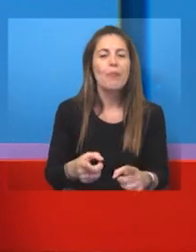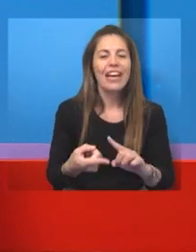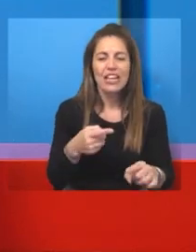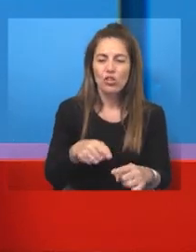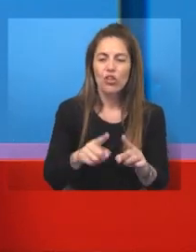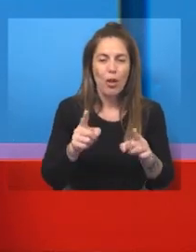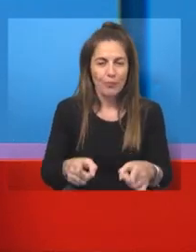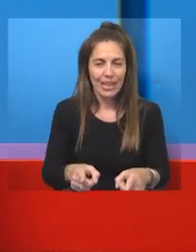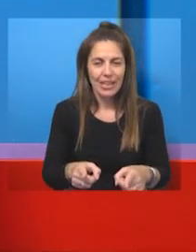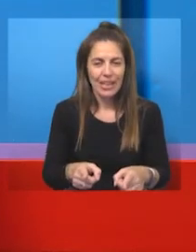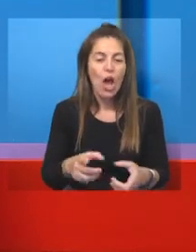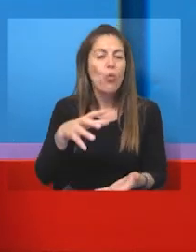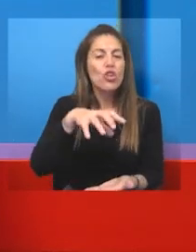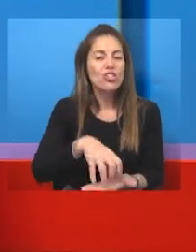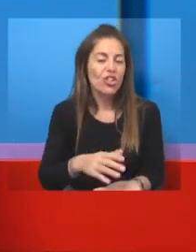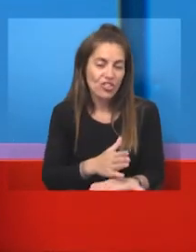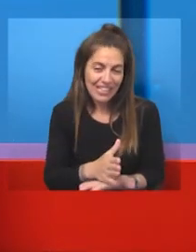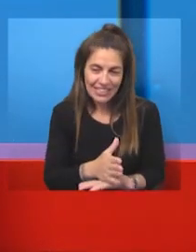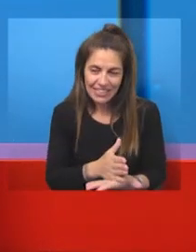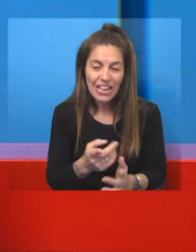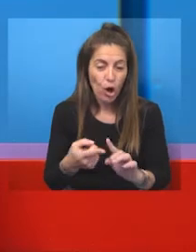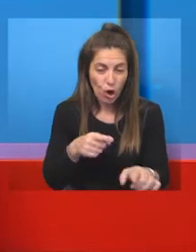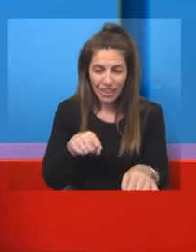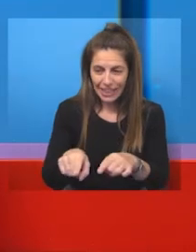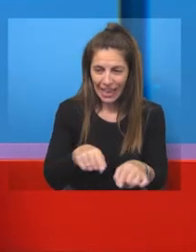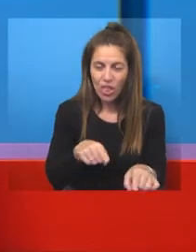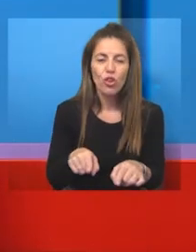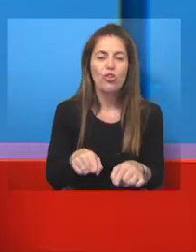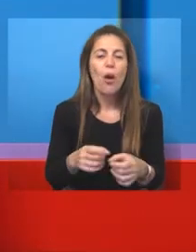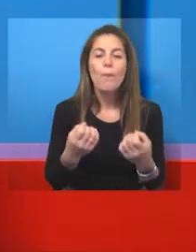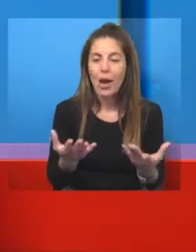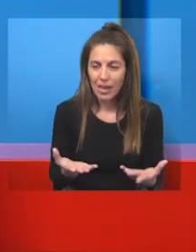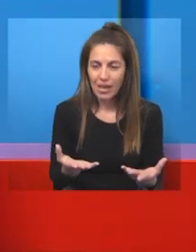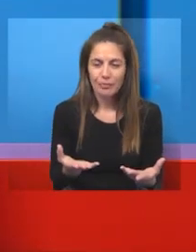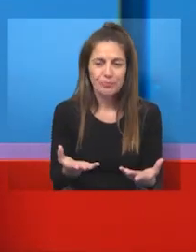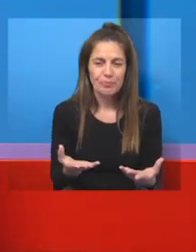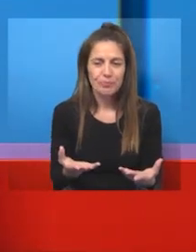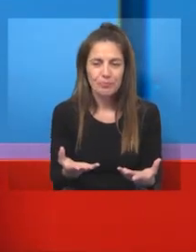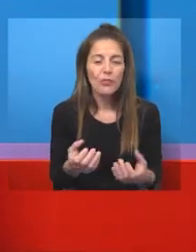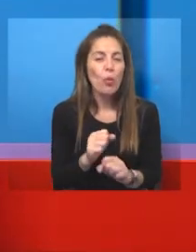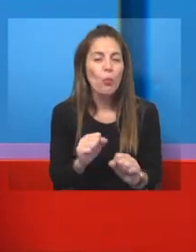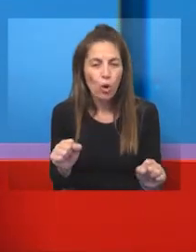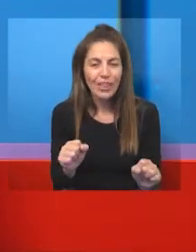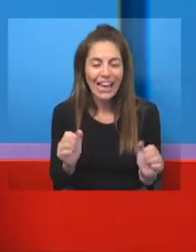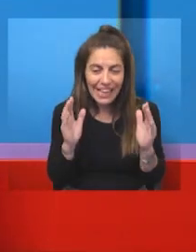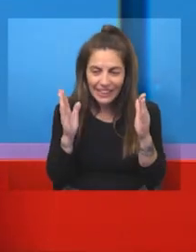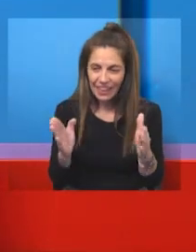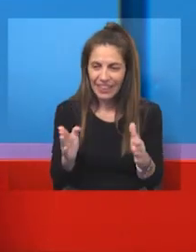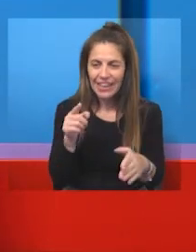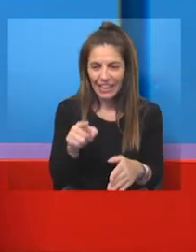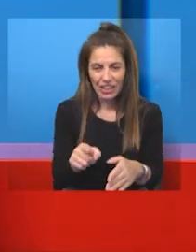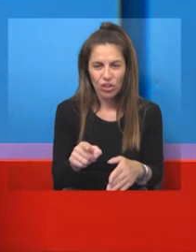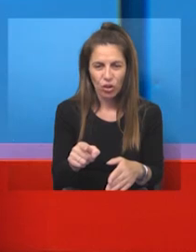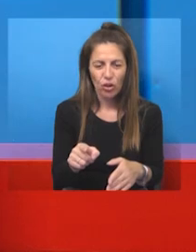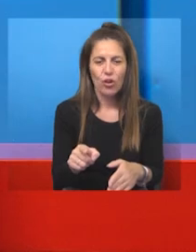haber este algunos centros asistenciales coordinados eh Para eh poder atender esto y y